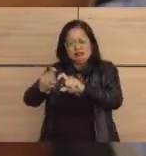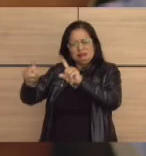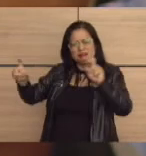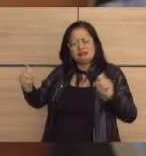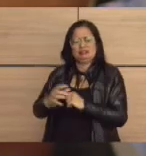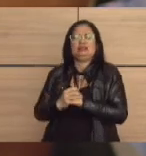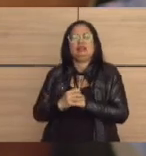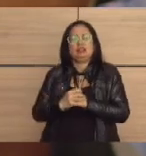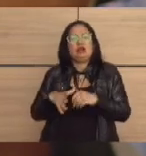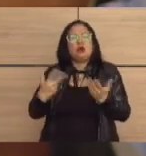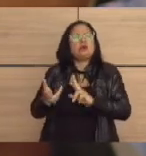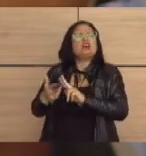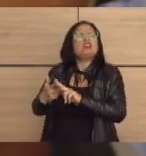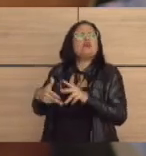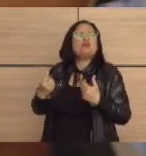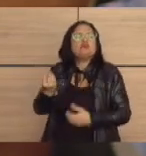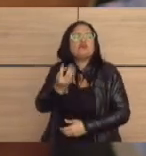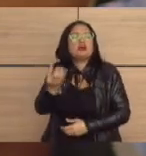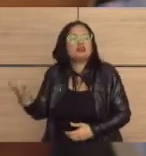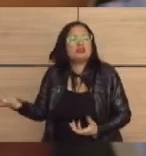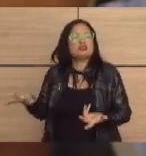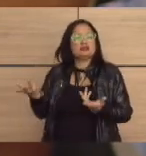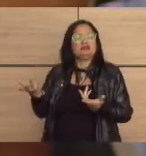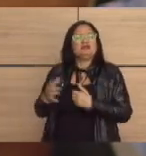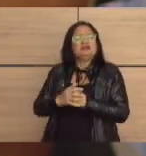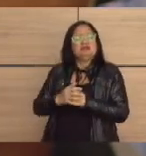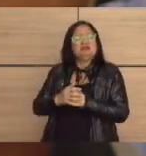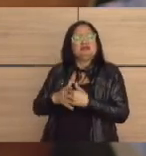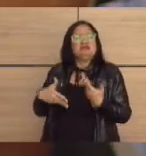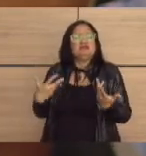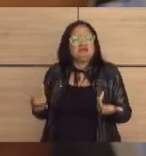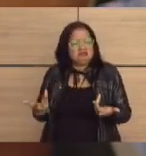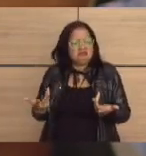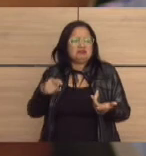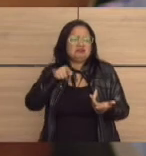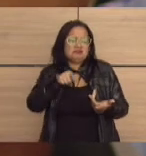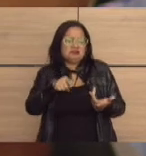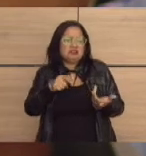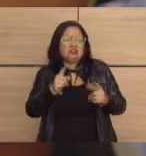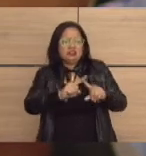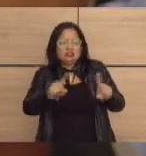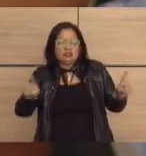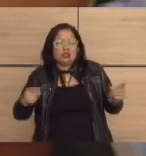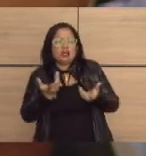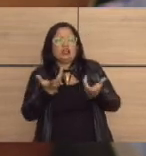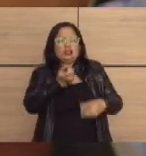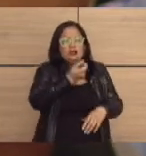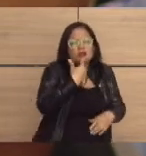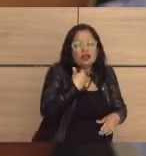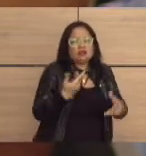¿Cuántas conocemos? ¿De cuántas conocemos las virtudes? ¿Por qué andan los laboratorios